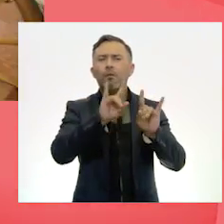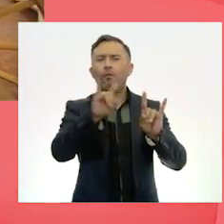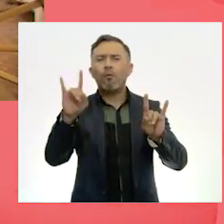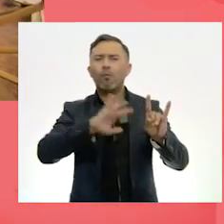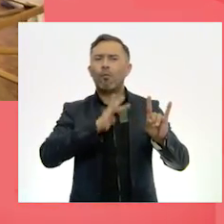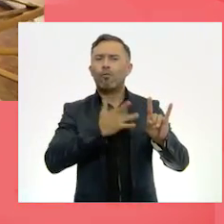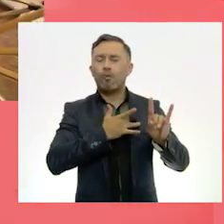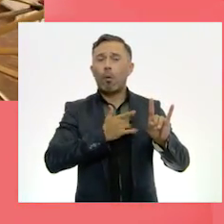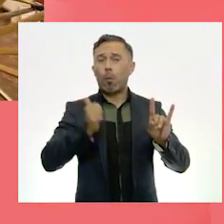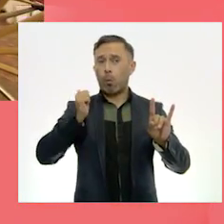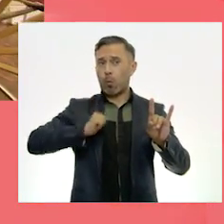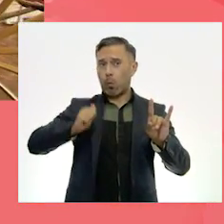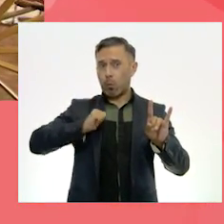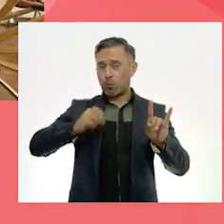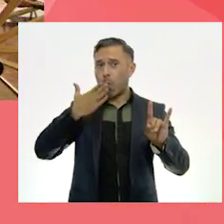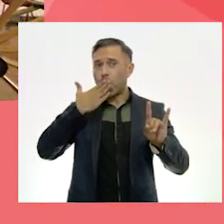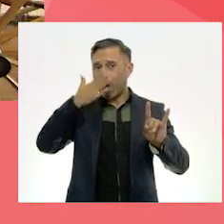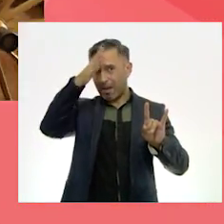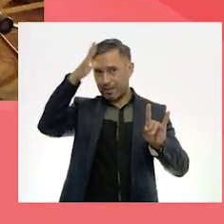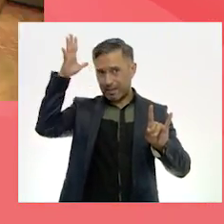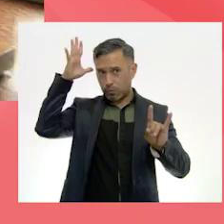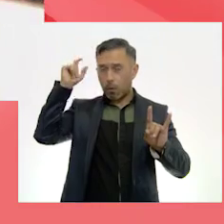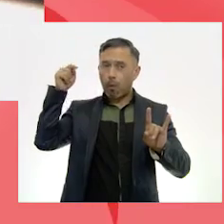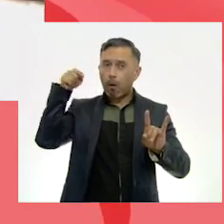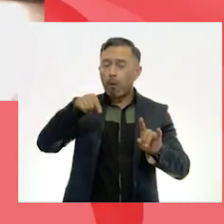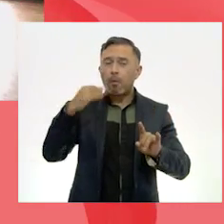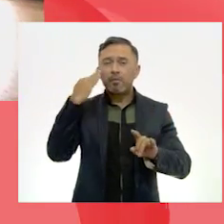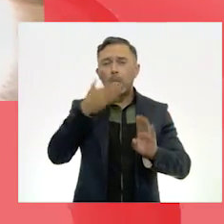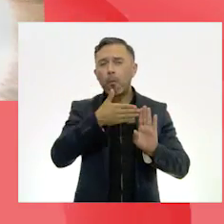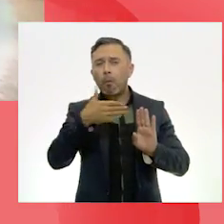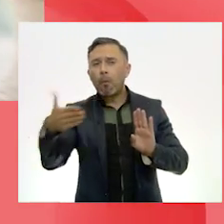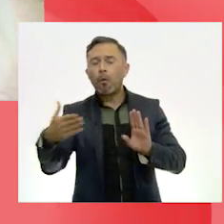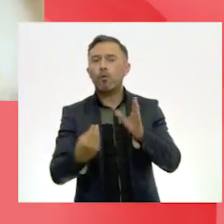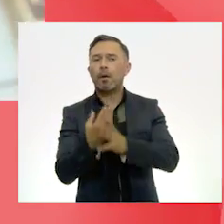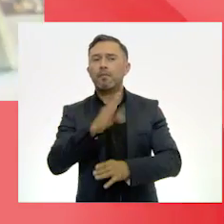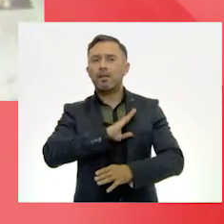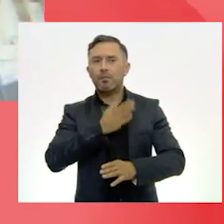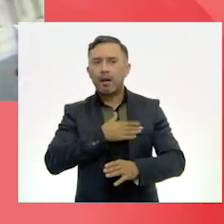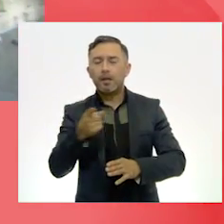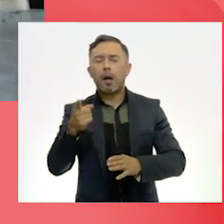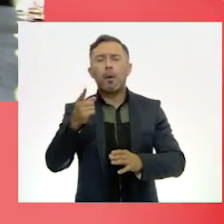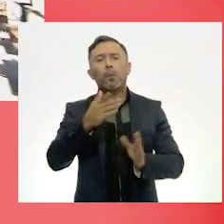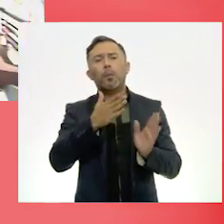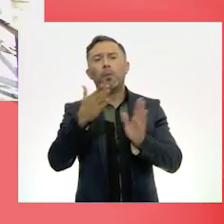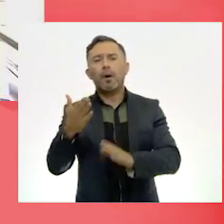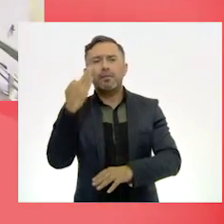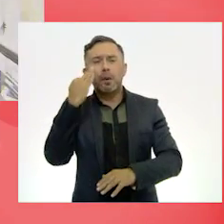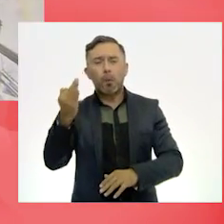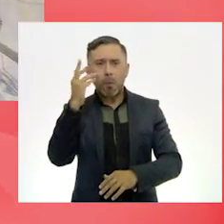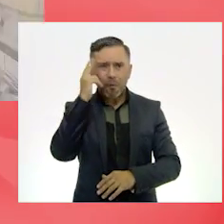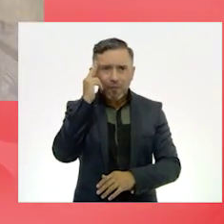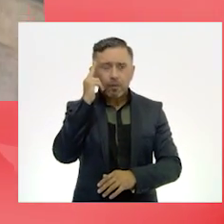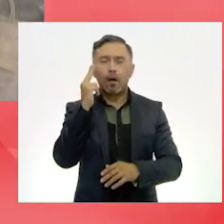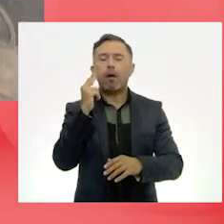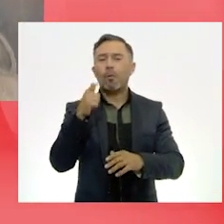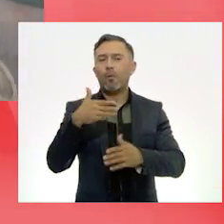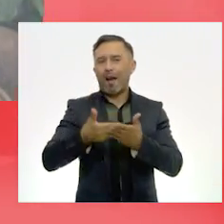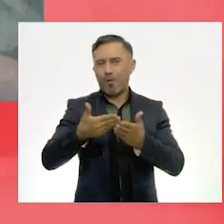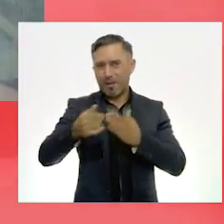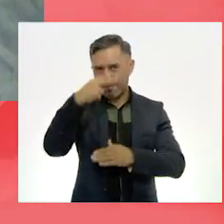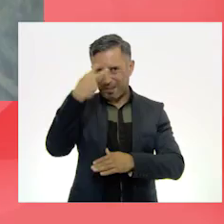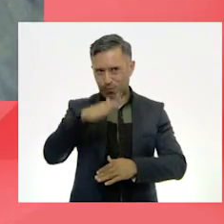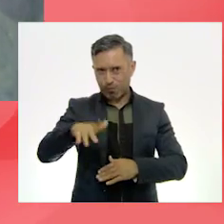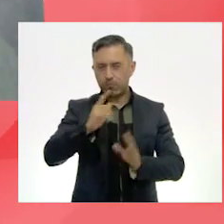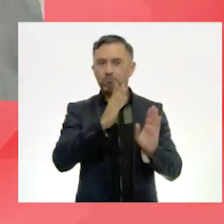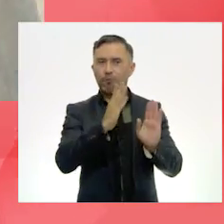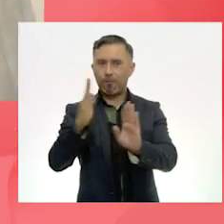hasta la Nueva España, el Porfiriato y la Revolución Mexicana. Además, en los corredores traseros del palacio hay